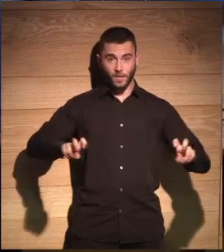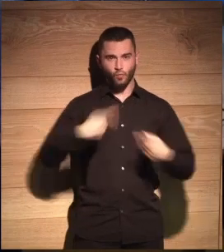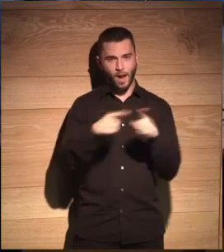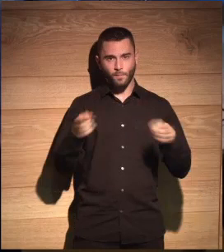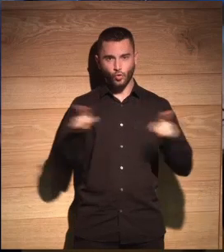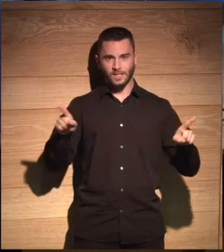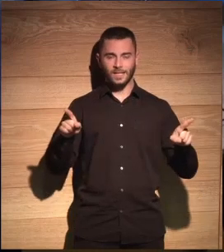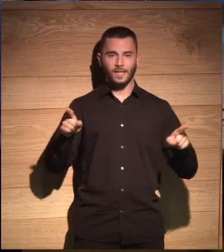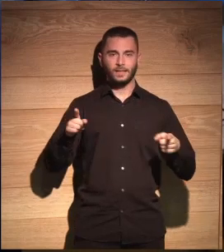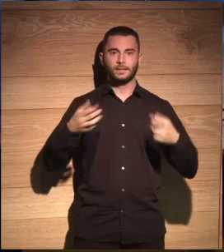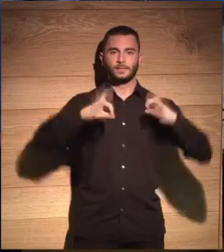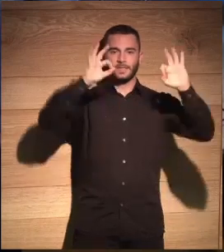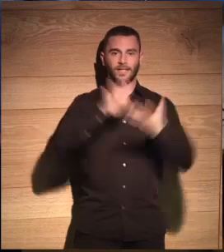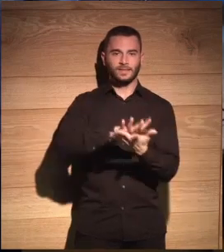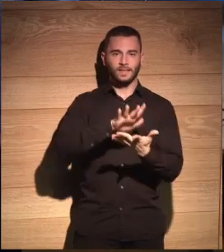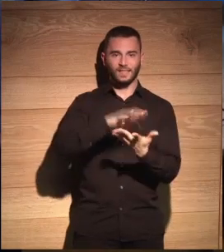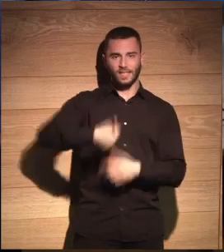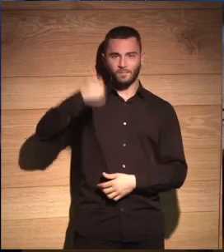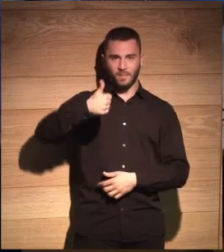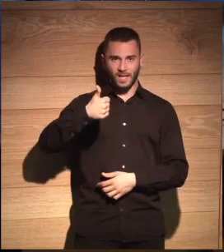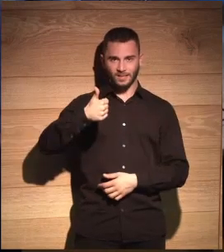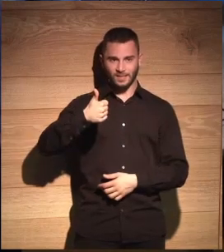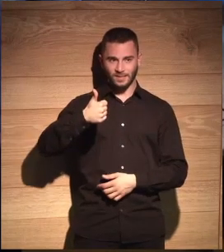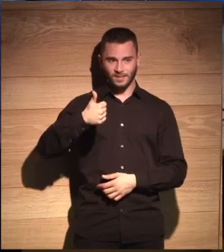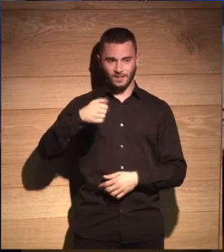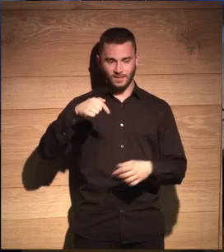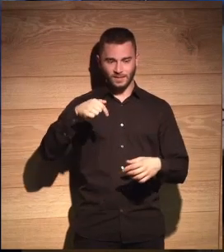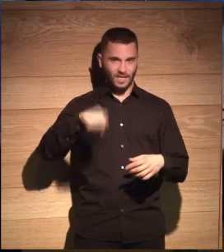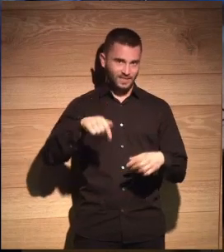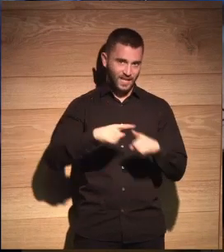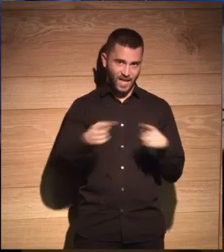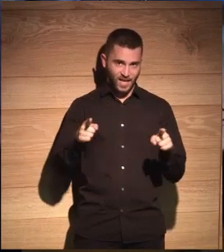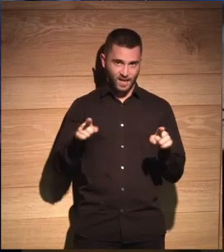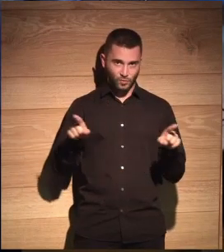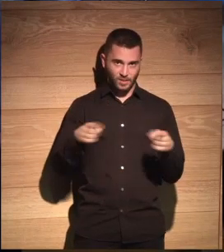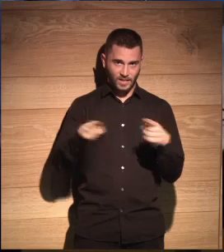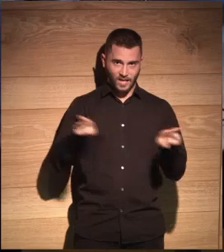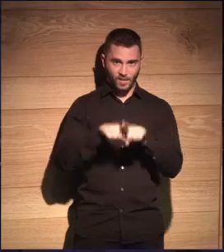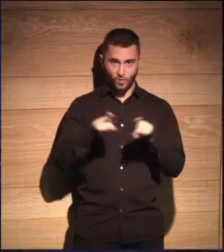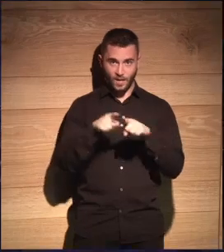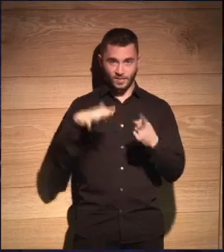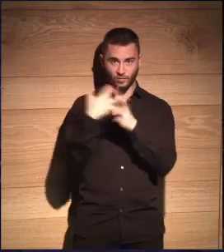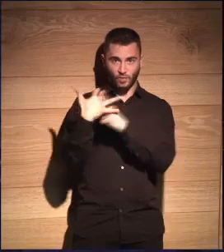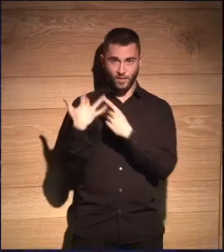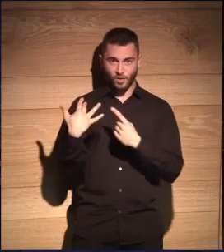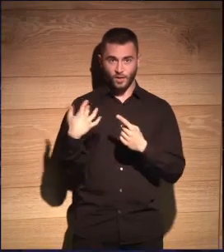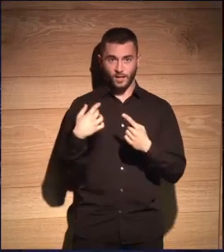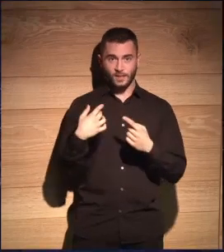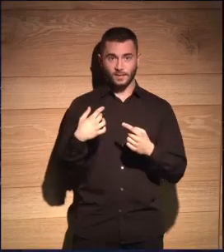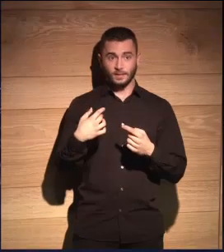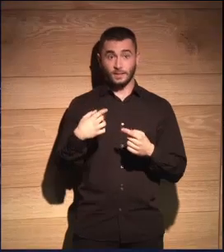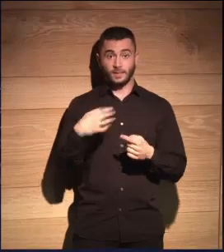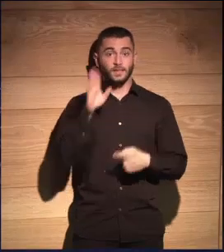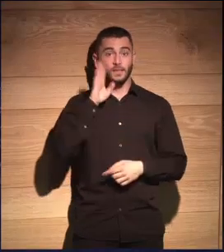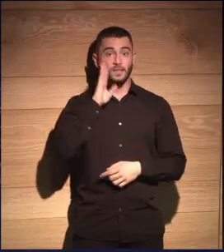una música un poco más tranquila como esta, y dentro de esos momentos de investigación se introducen